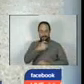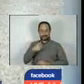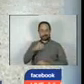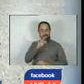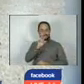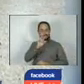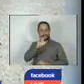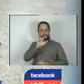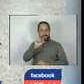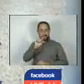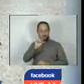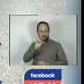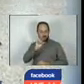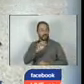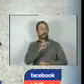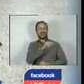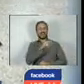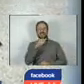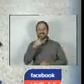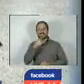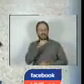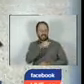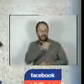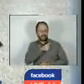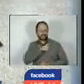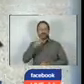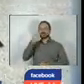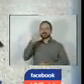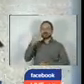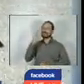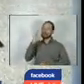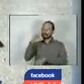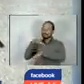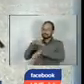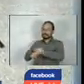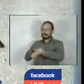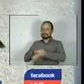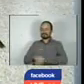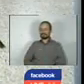ya está tras los responsables para su detención.